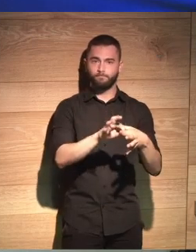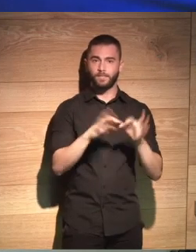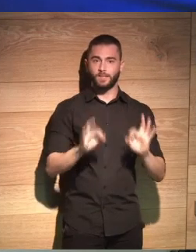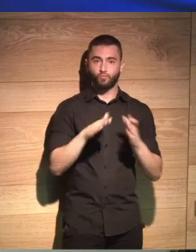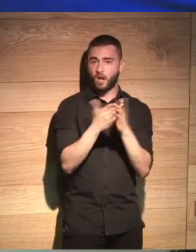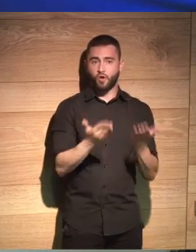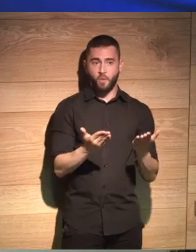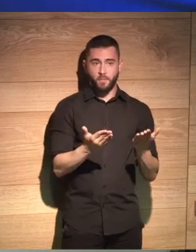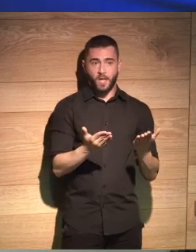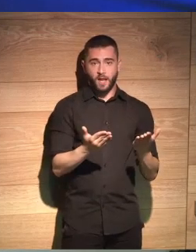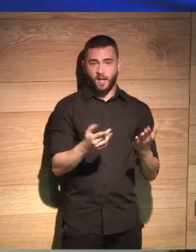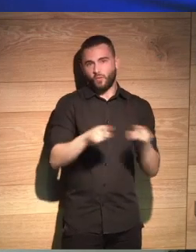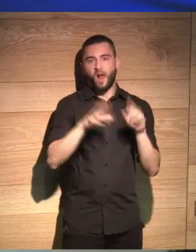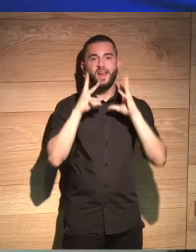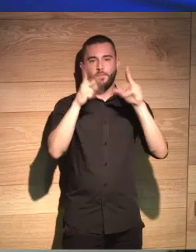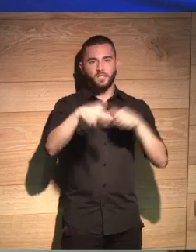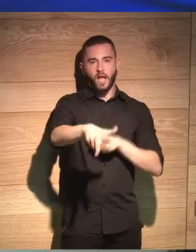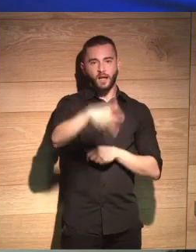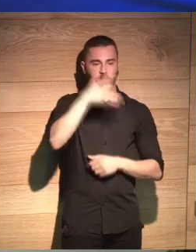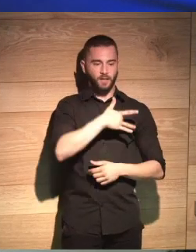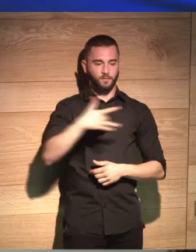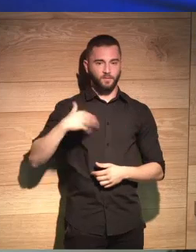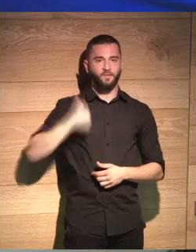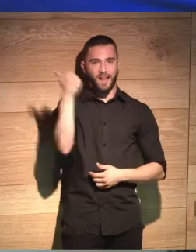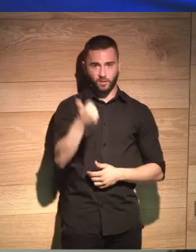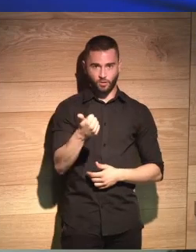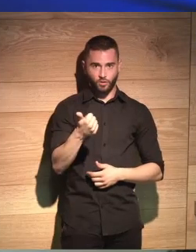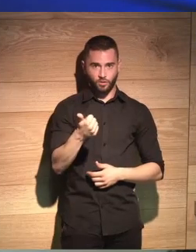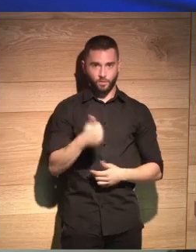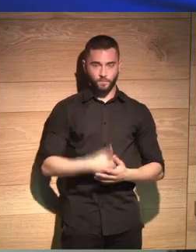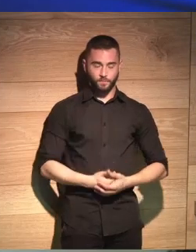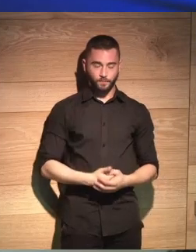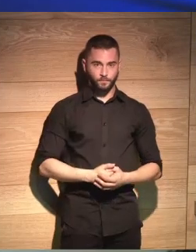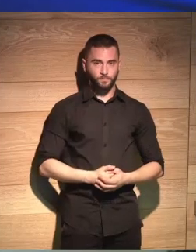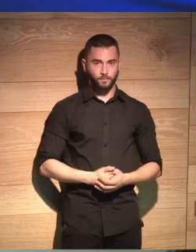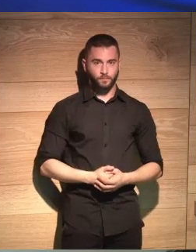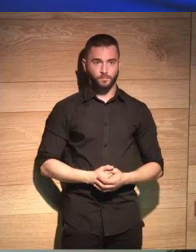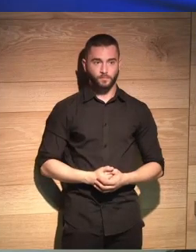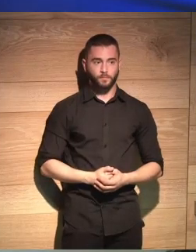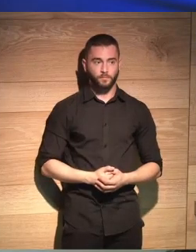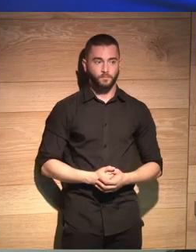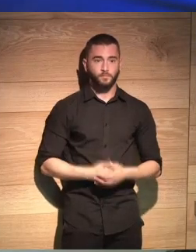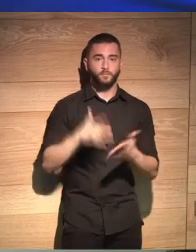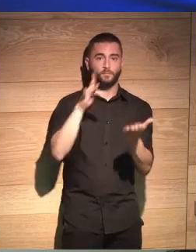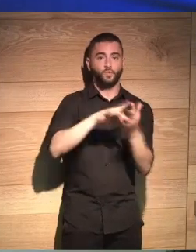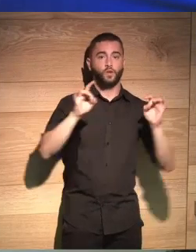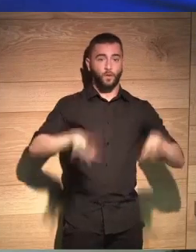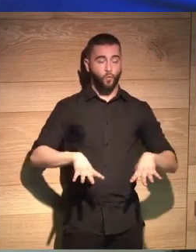una bestia que respira con pulmones ficcionales, por decirlo de un modo, ¿no? Fíjate lo mismo sucede